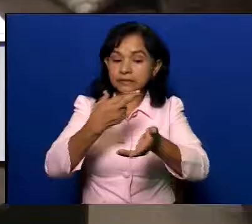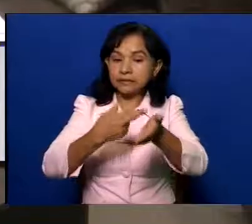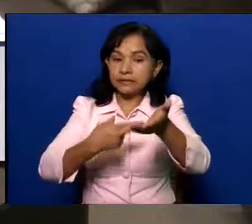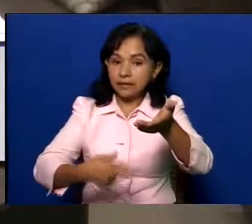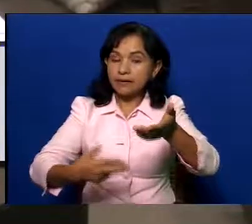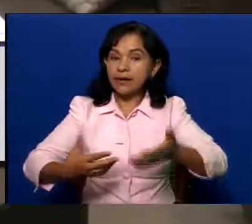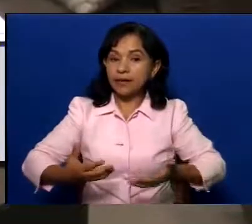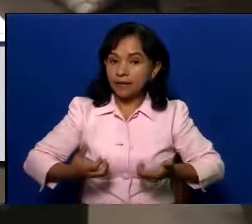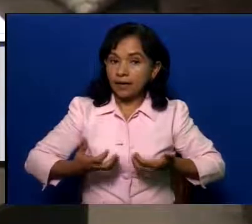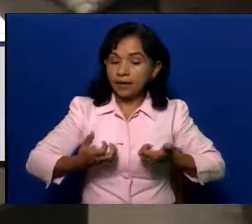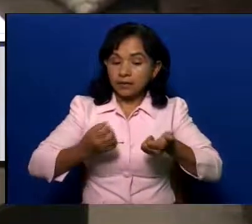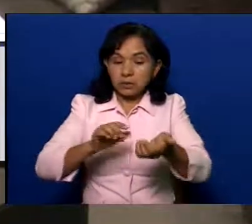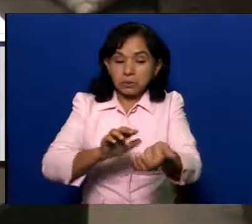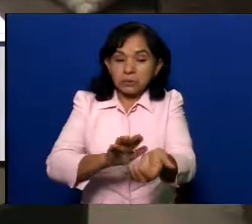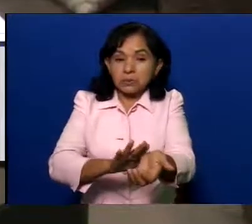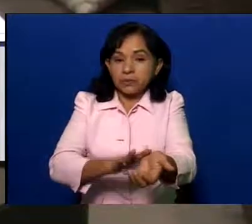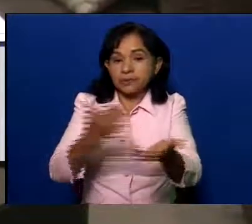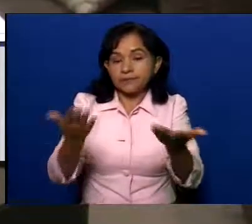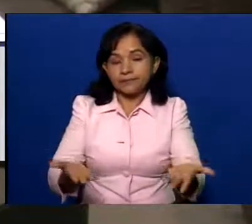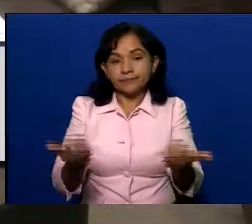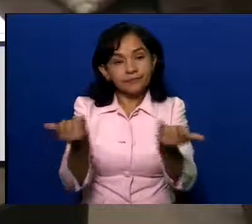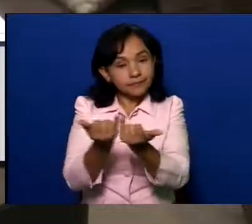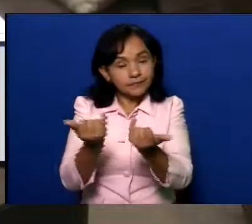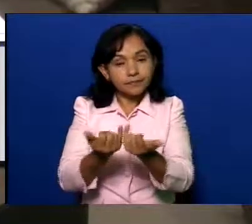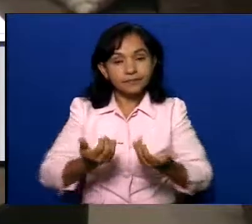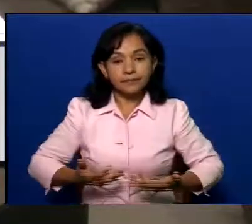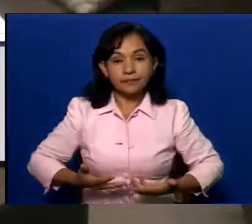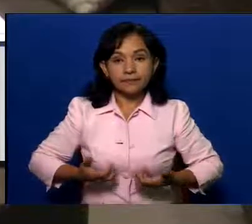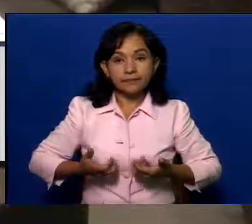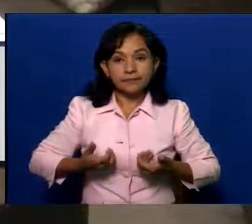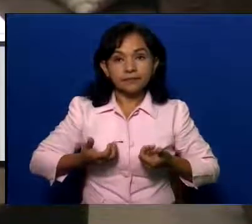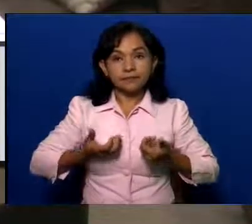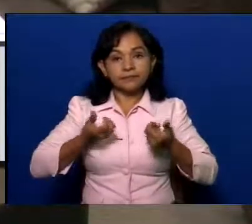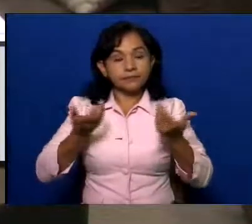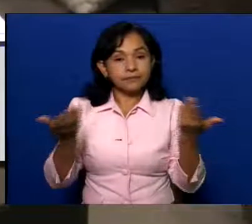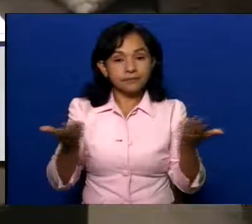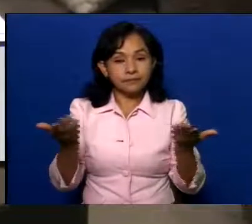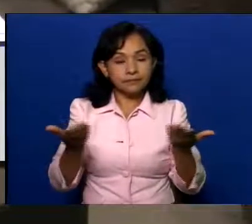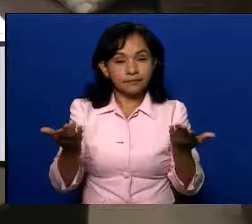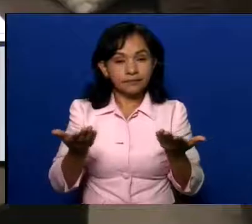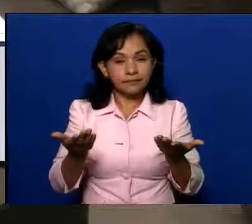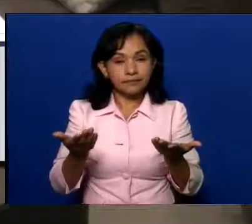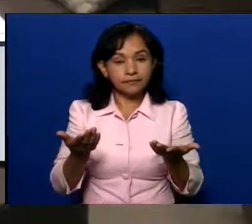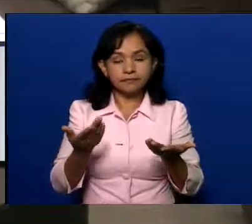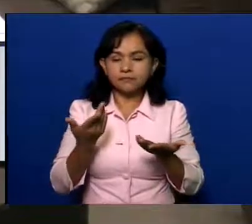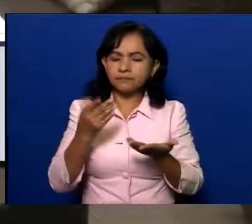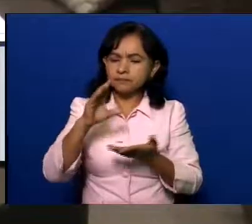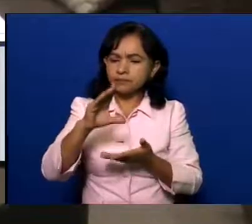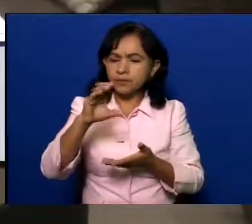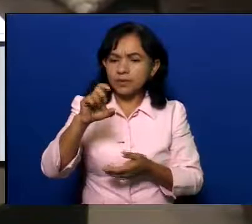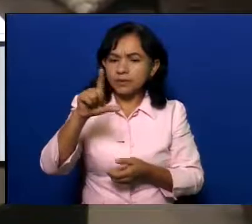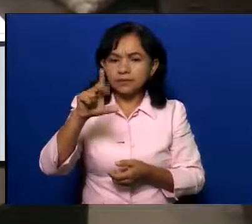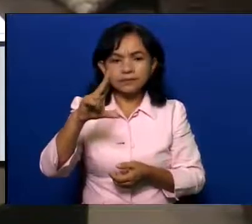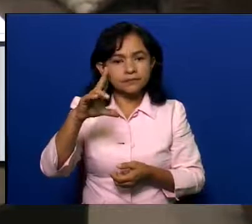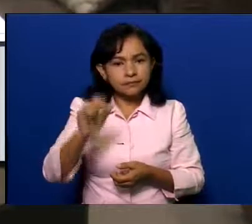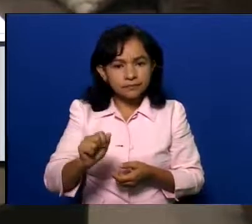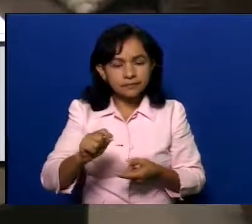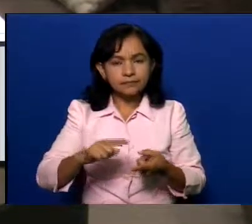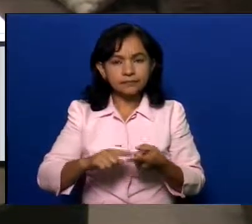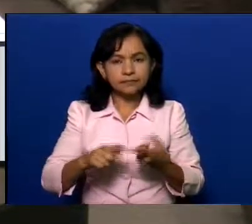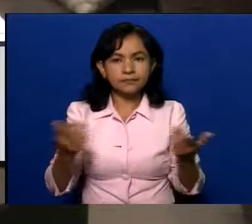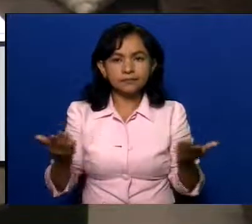que... hay cánceres también producidos por células, digamos,